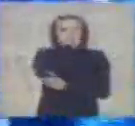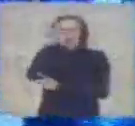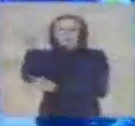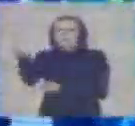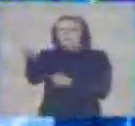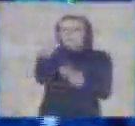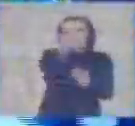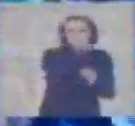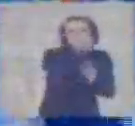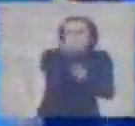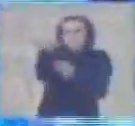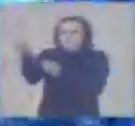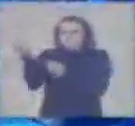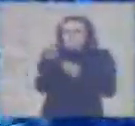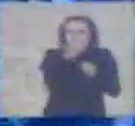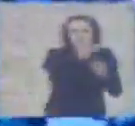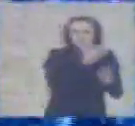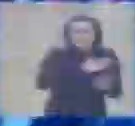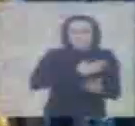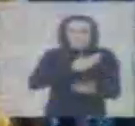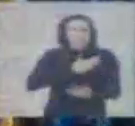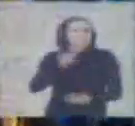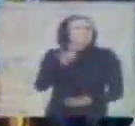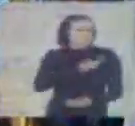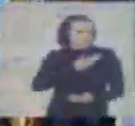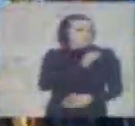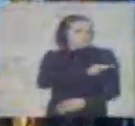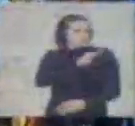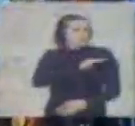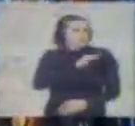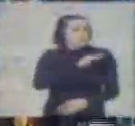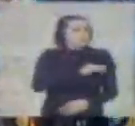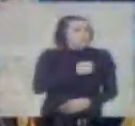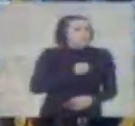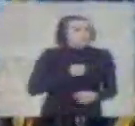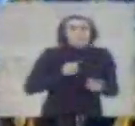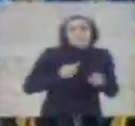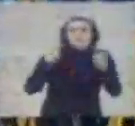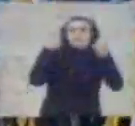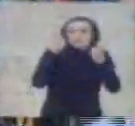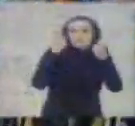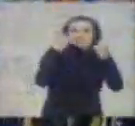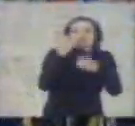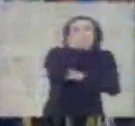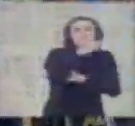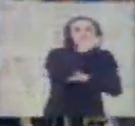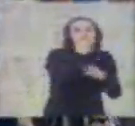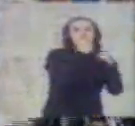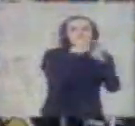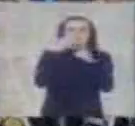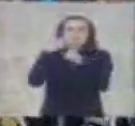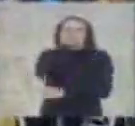hicieron mucho daño a mis oídos. Aunque intenté solo quedarme con lo